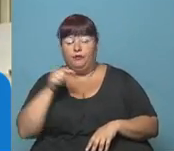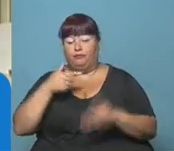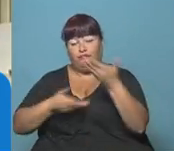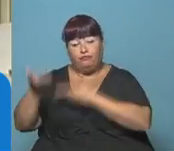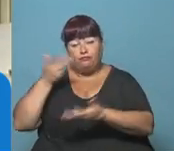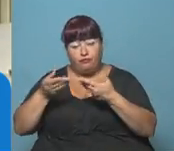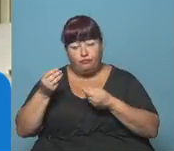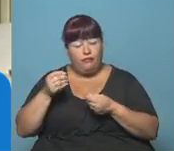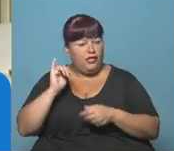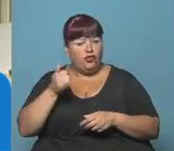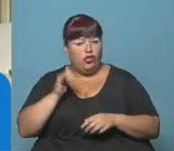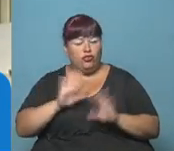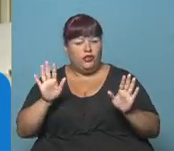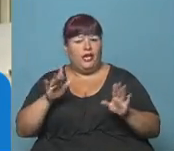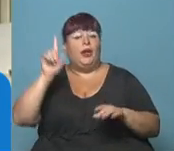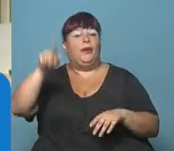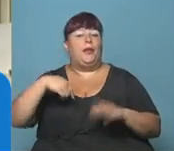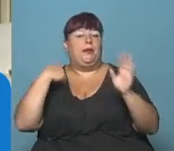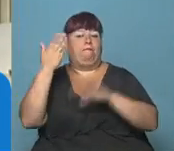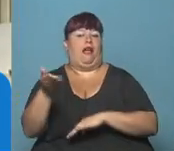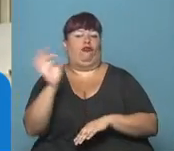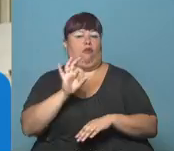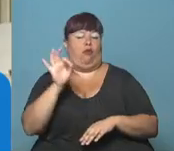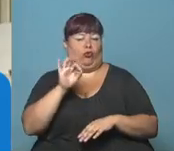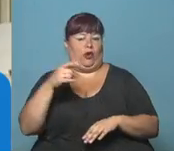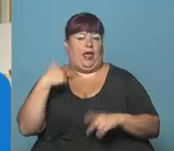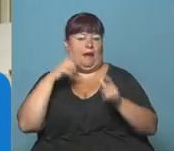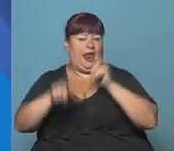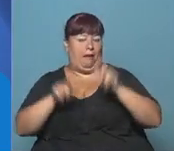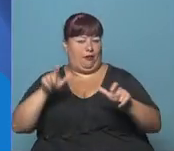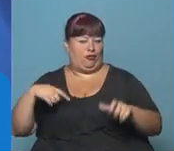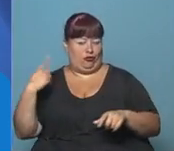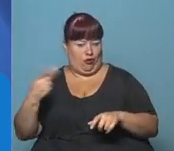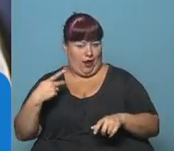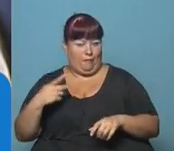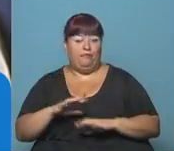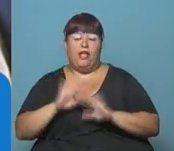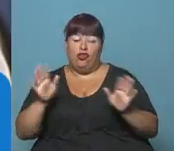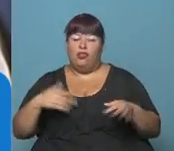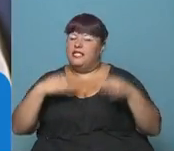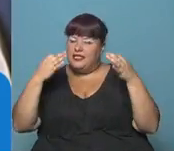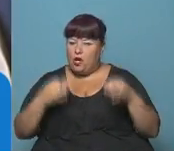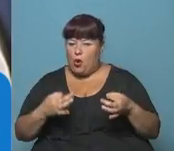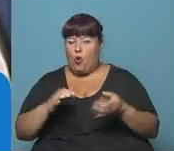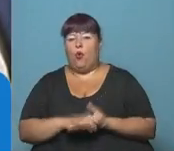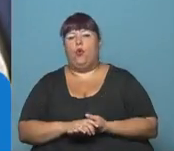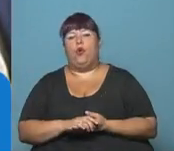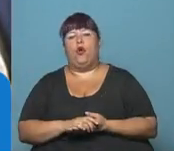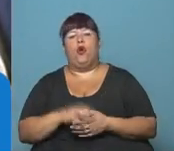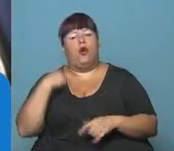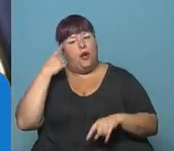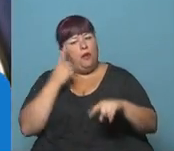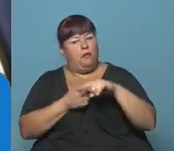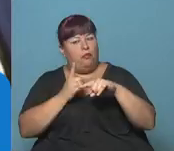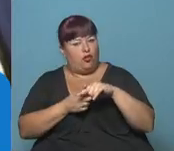cooperación, sin duda, va a generar mayores oportunidades para nuestra gente. Así que convencidos de que ha sido muy